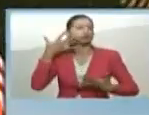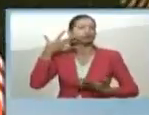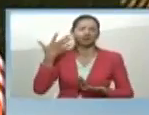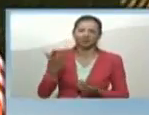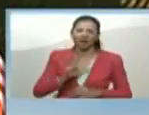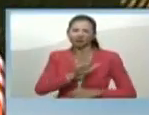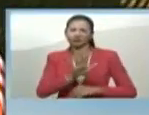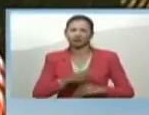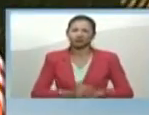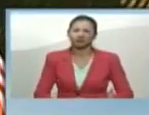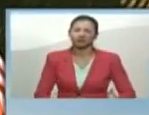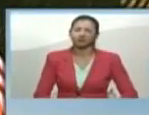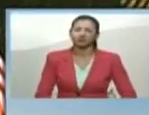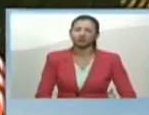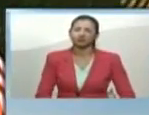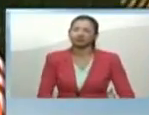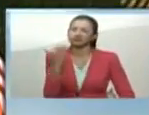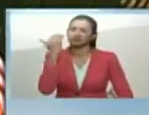figura